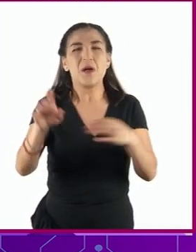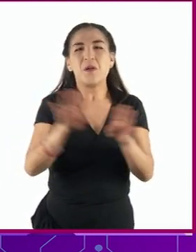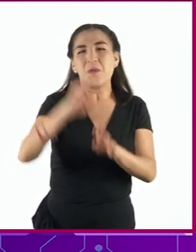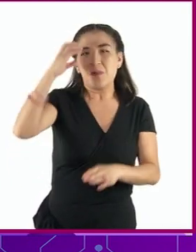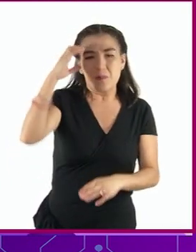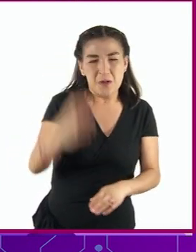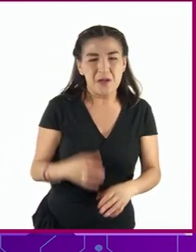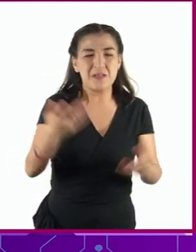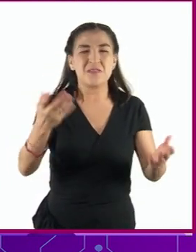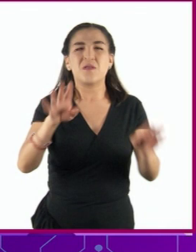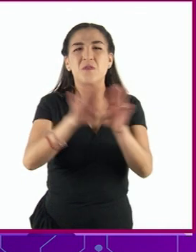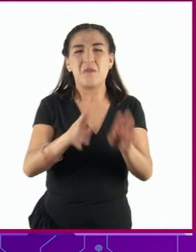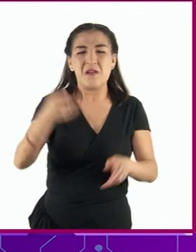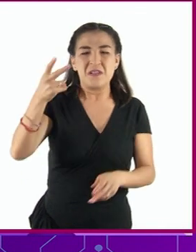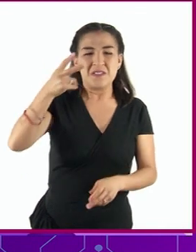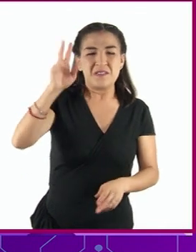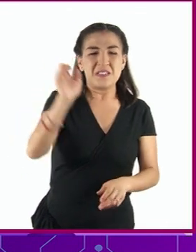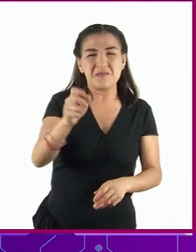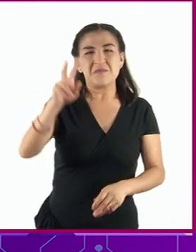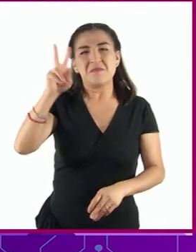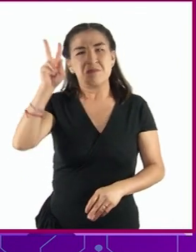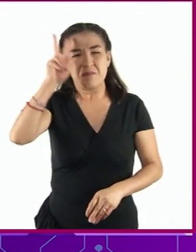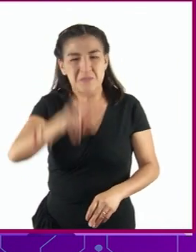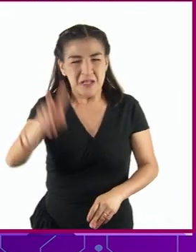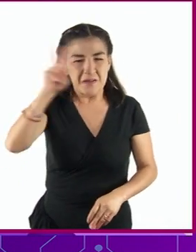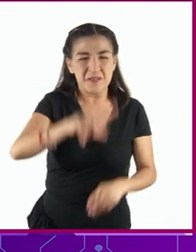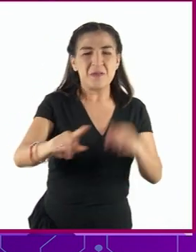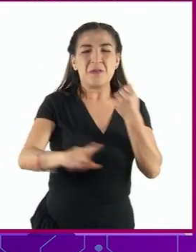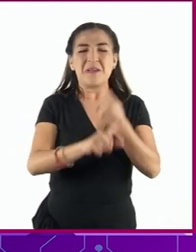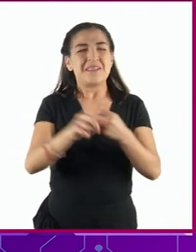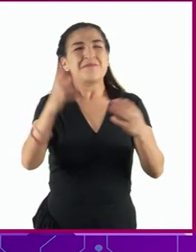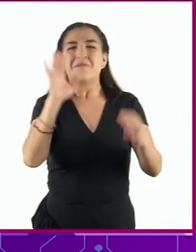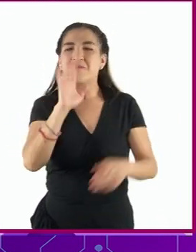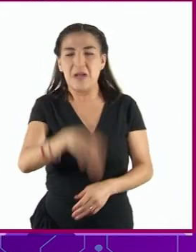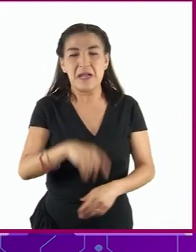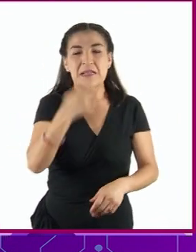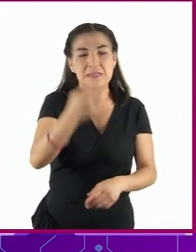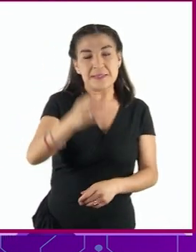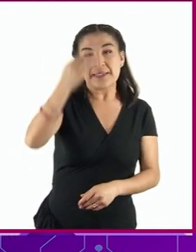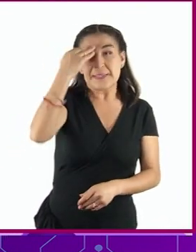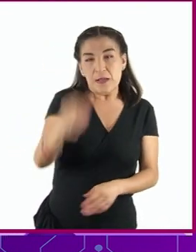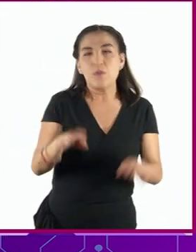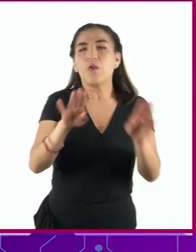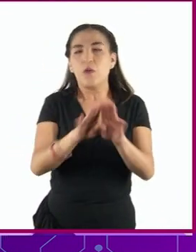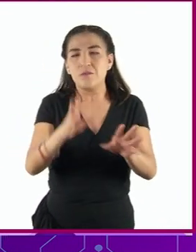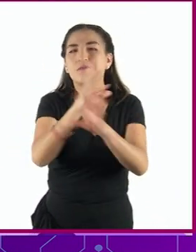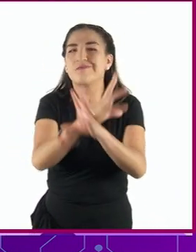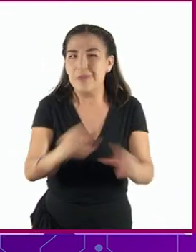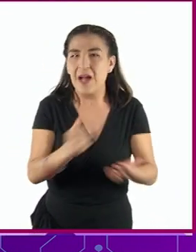violentas, vandálicas y disruptivas, por tanto, el tiempo dedicado a resolverlos.